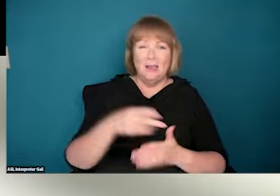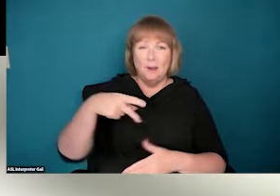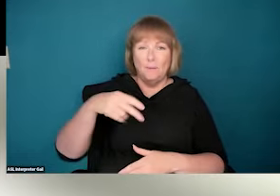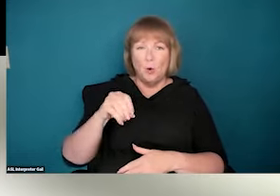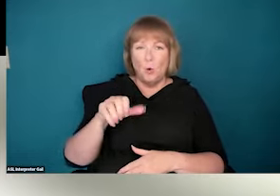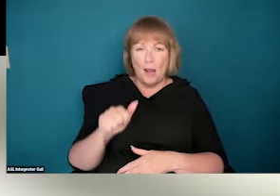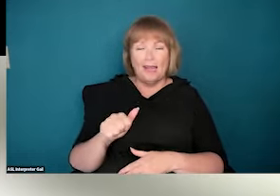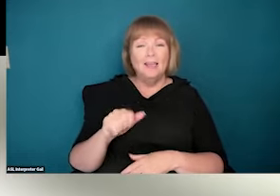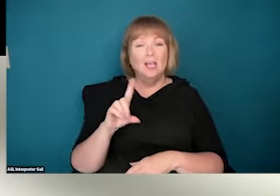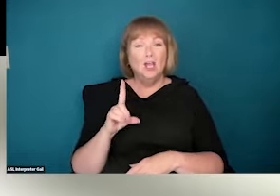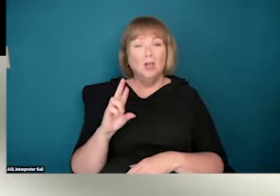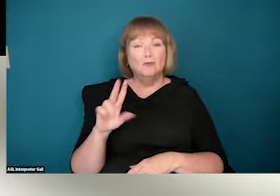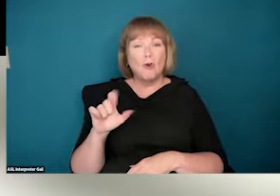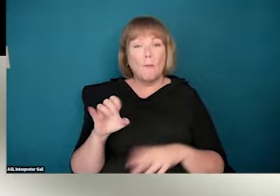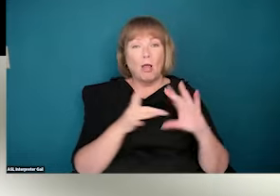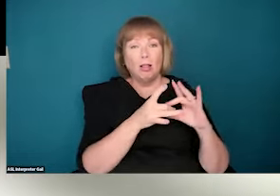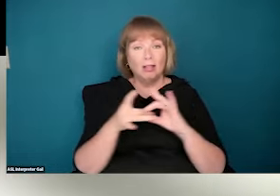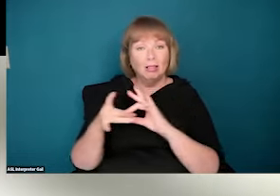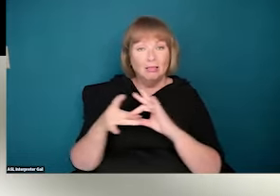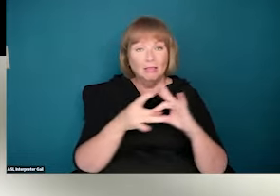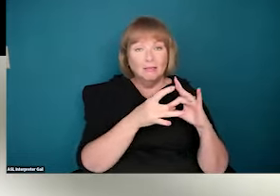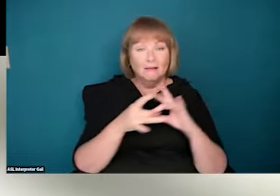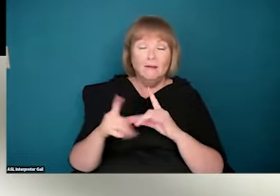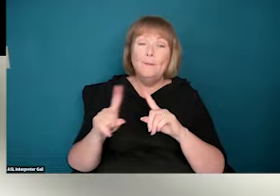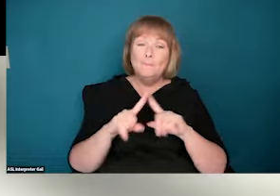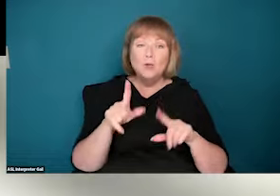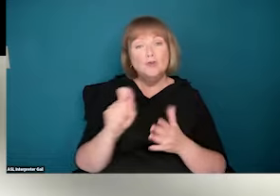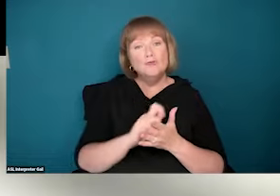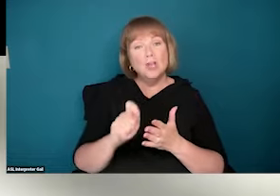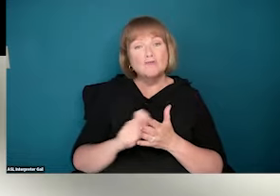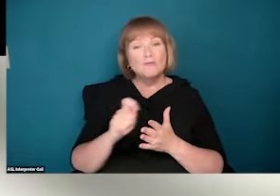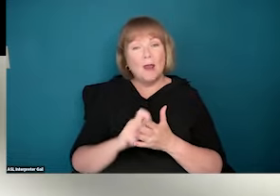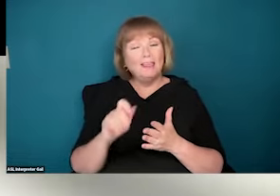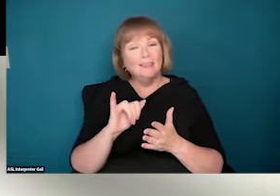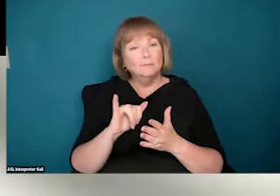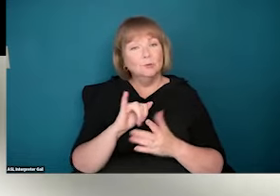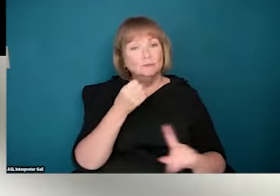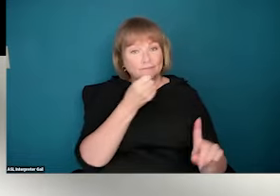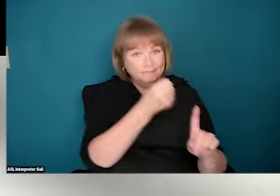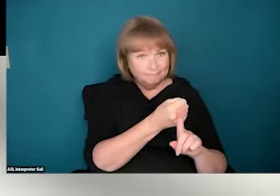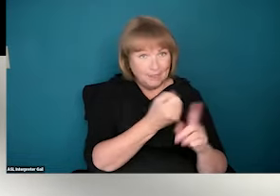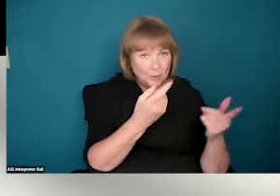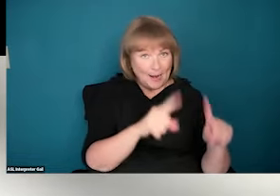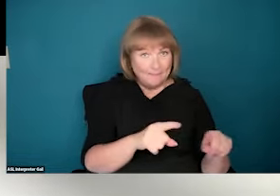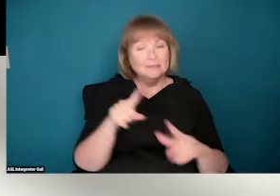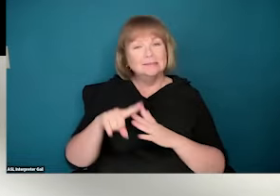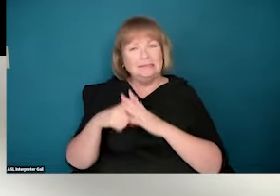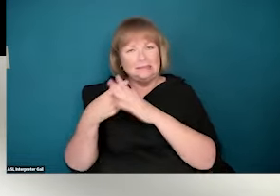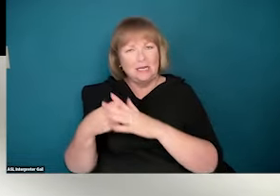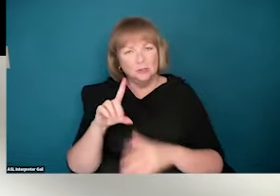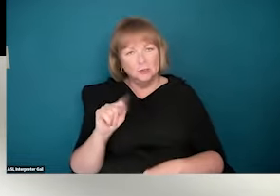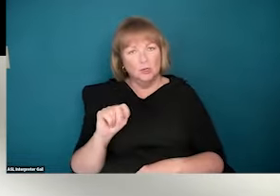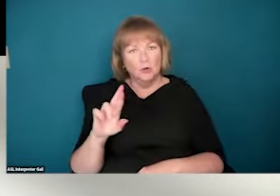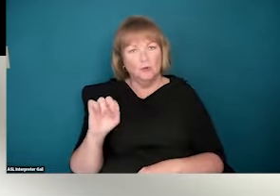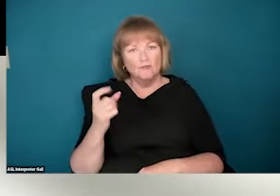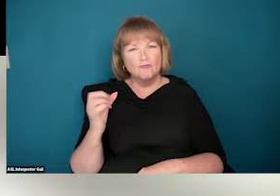es mucho más no son mucho más duraderos los poderes de decisiones financieras, pero hay